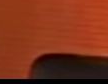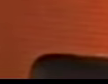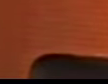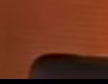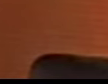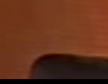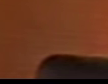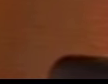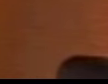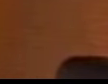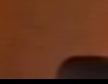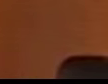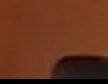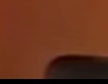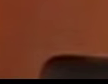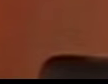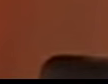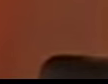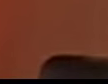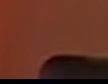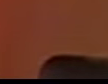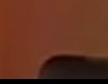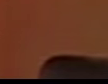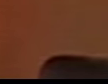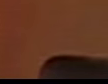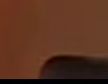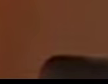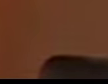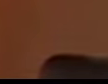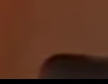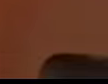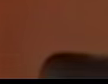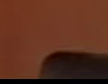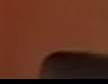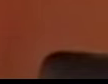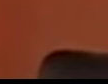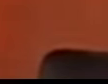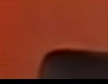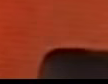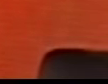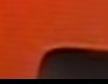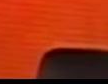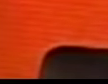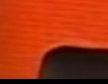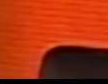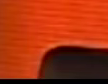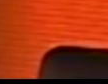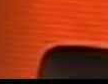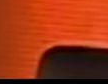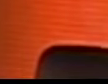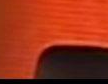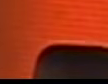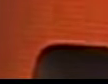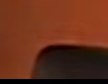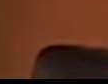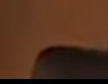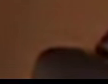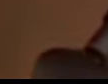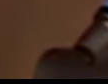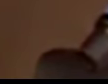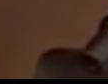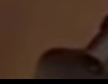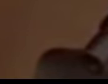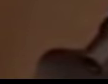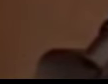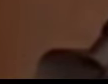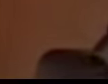yacta, pushaka, chaypimi, carca, y chasnami, aguano, pica. Rafting nishkatami rurarka. ¿Qué es rafting, presidente? Yo realmente vengo